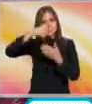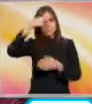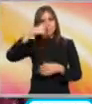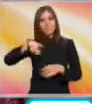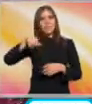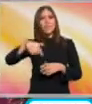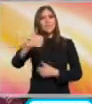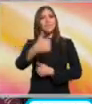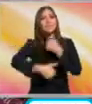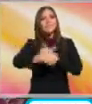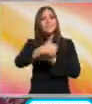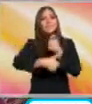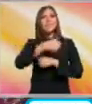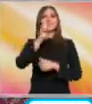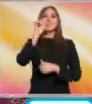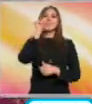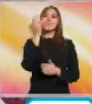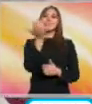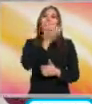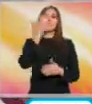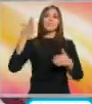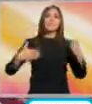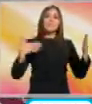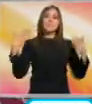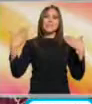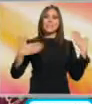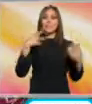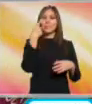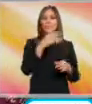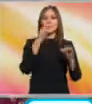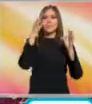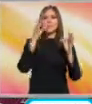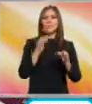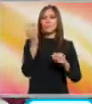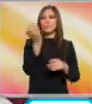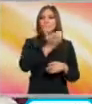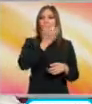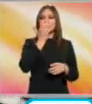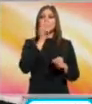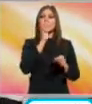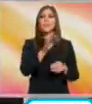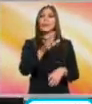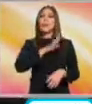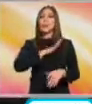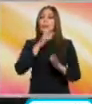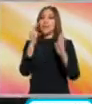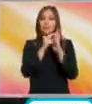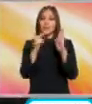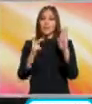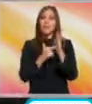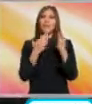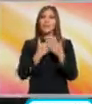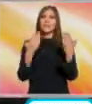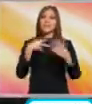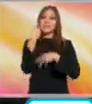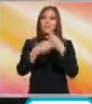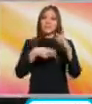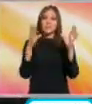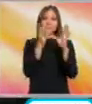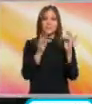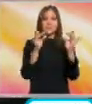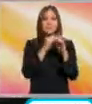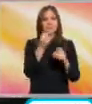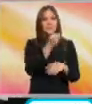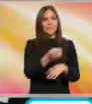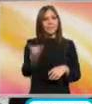esta festividad o esta celebración tan tradicional tiene sus reglas y para eso vamos a platicar con